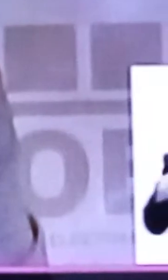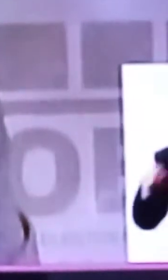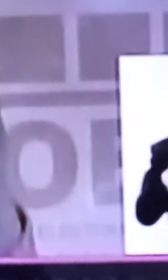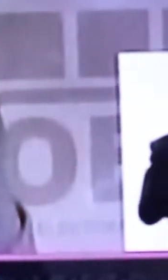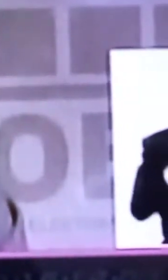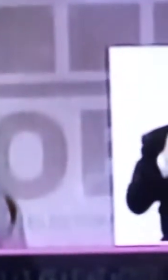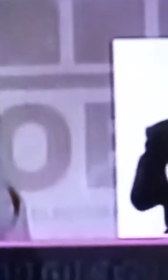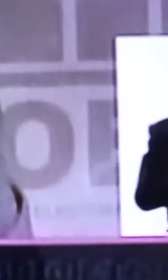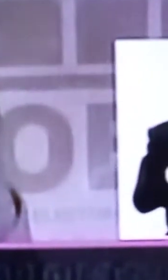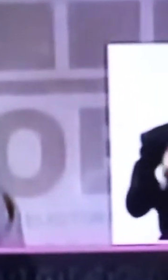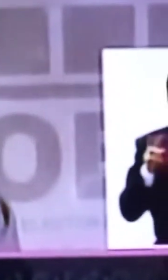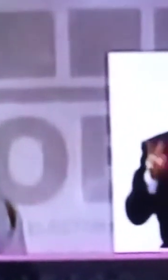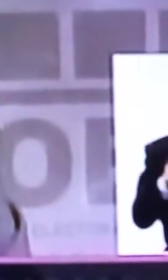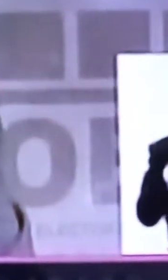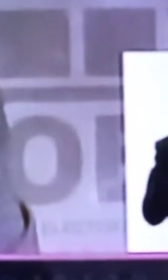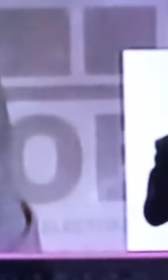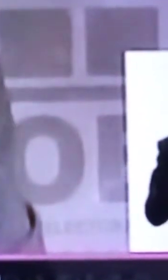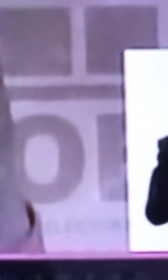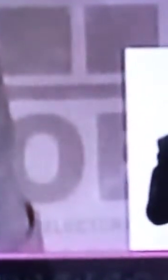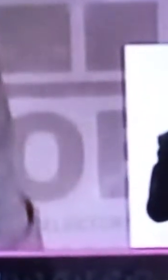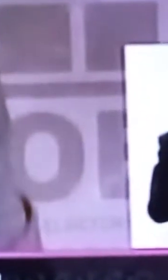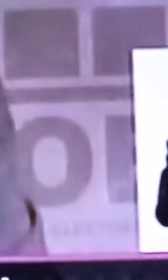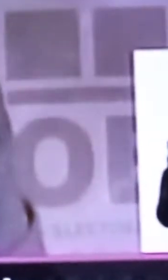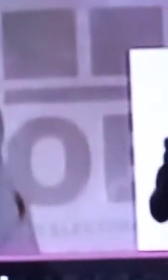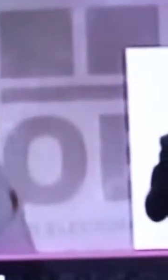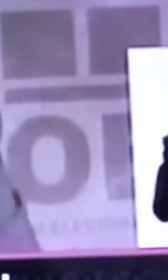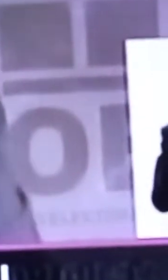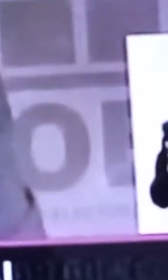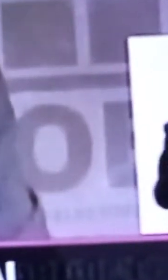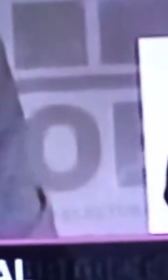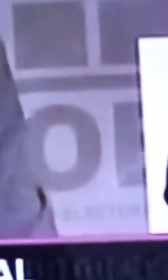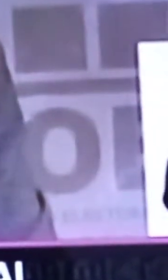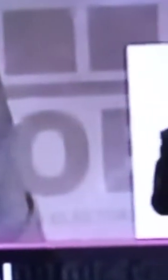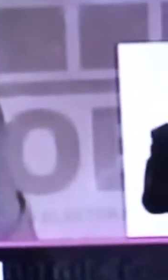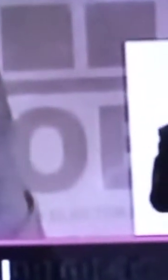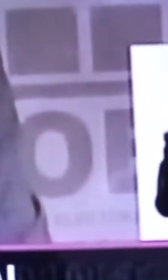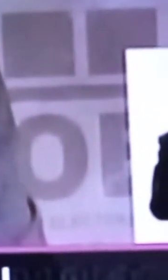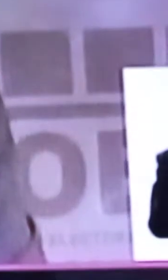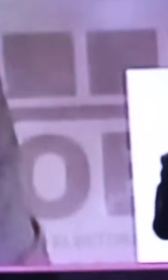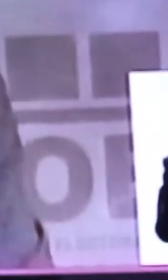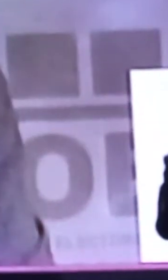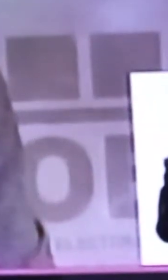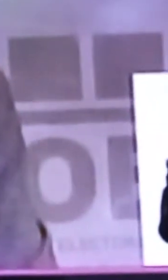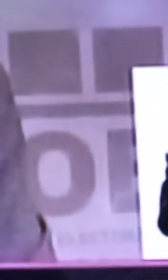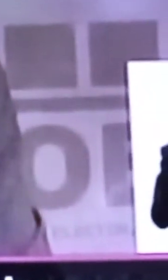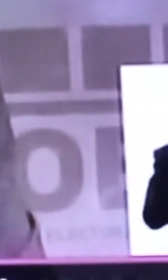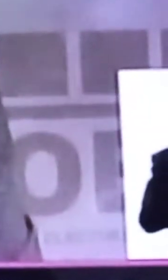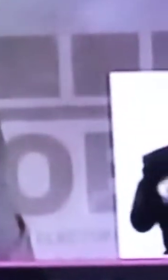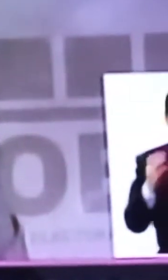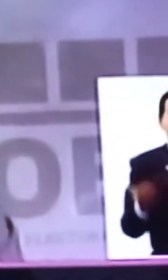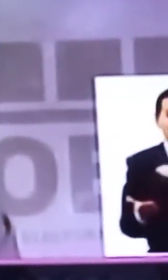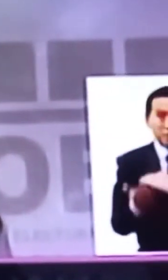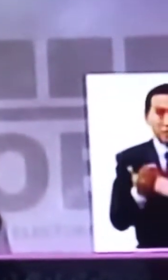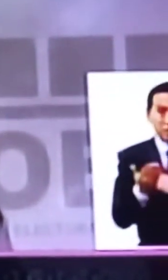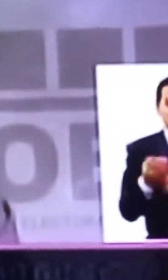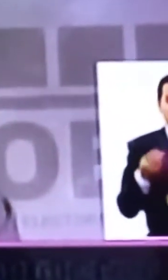de observadores, de ciudadanos. En la mañana, en las horas de la mañana, el Tribunal